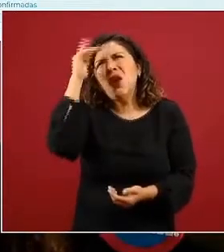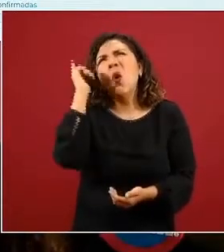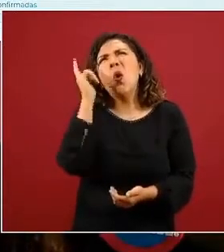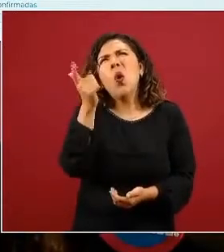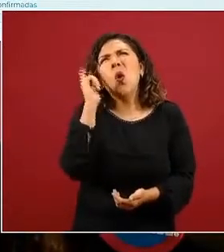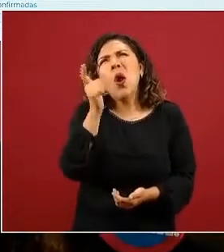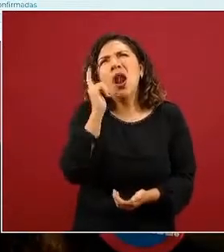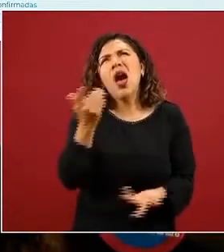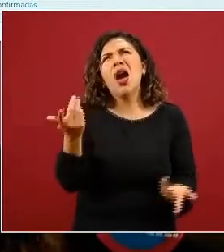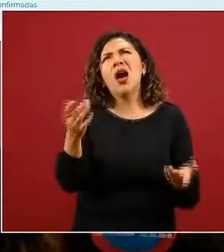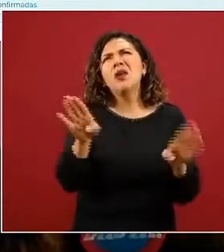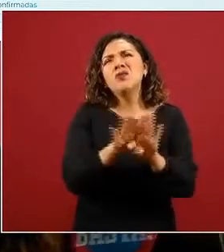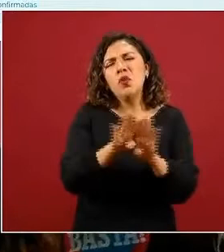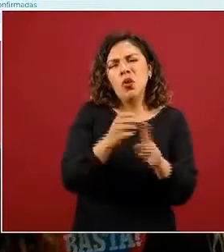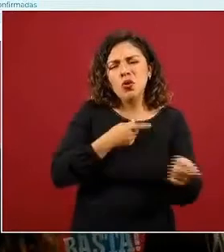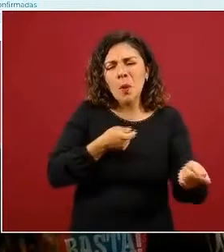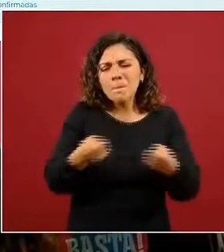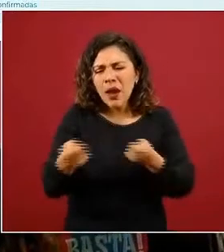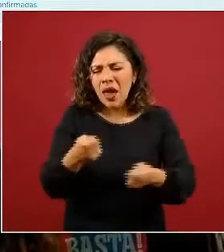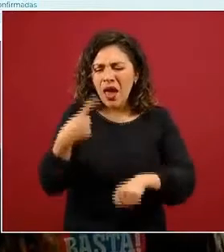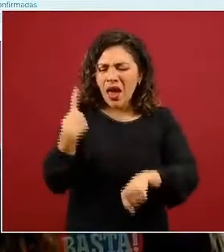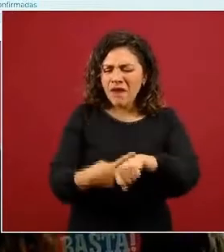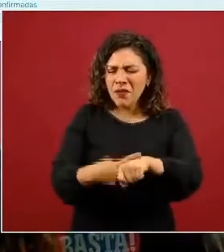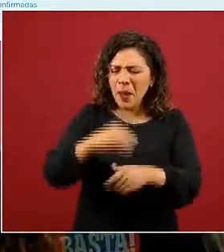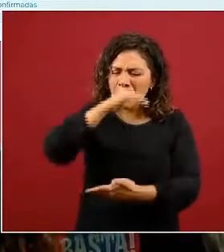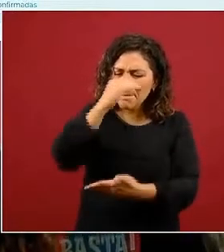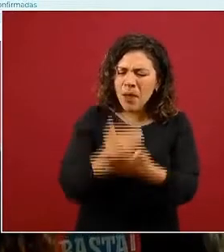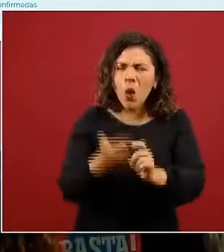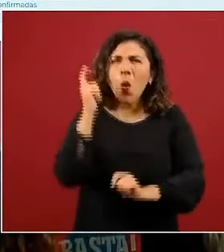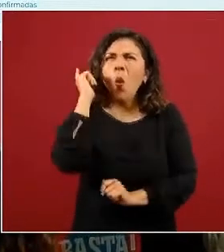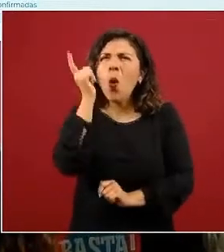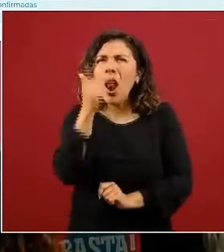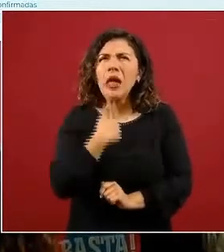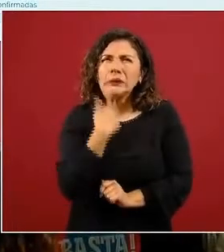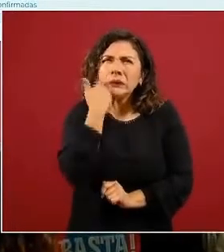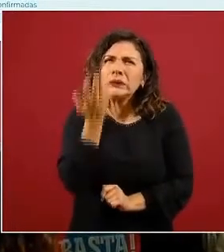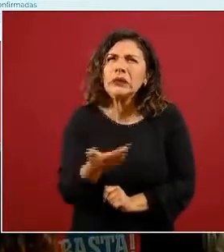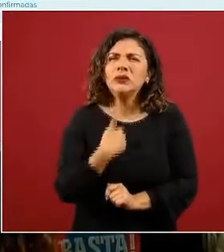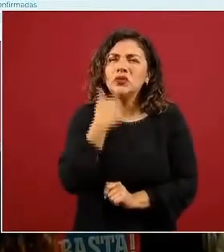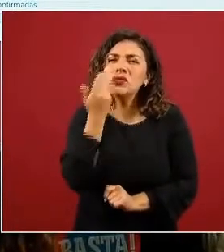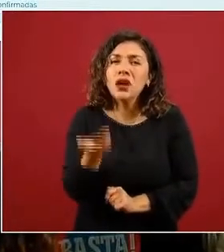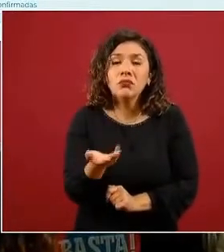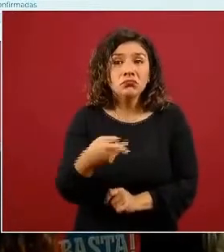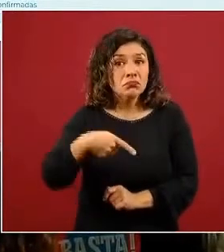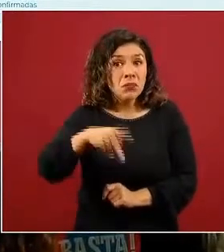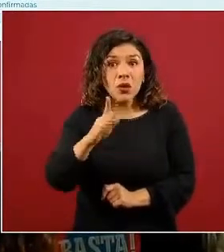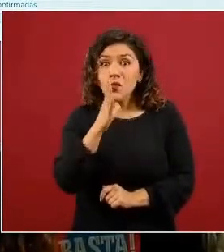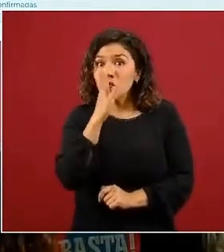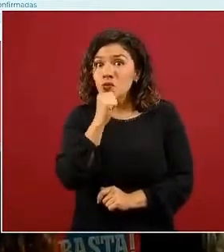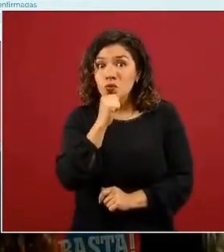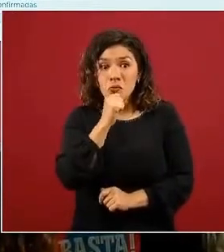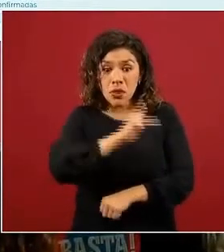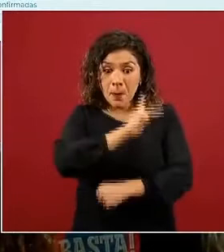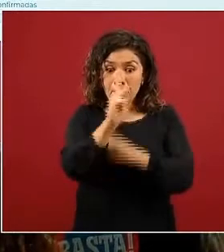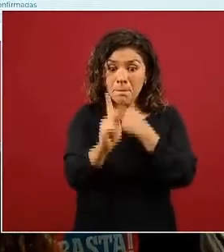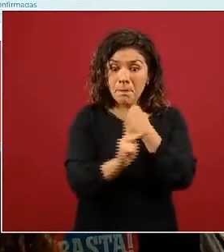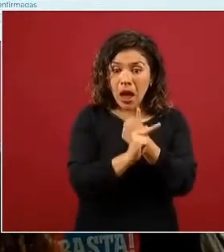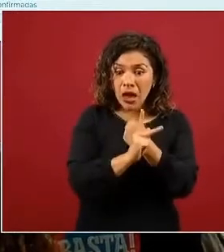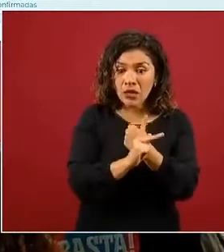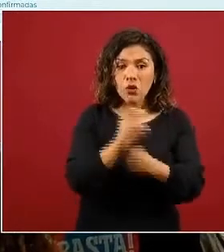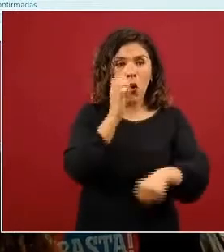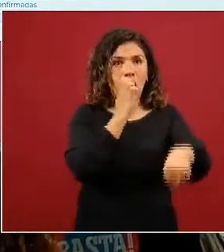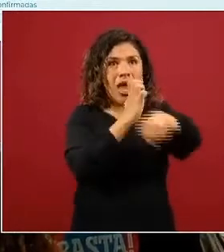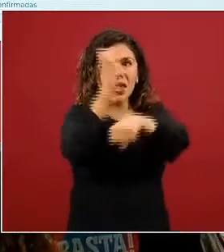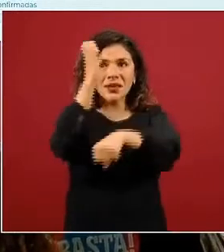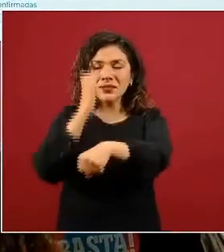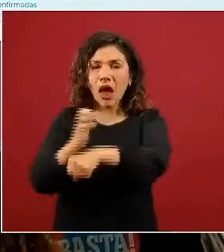del manejo de la epidemia, en términos de la reducción de contagios, no puede estar el país o un estado